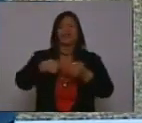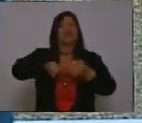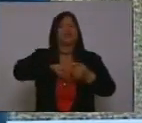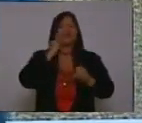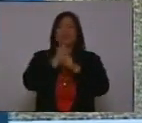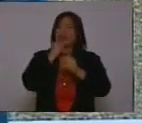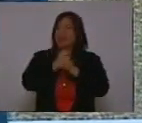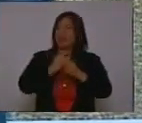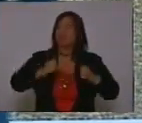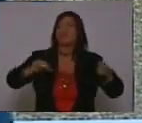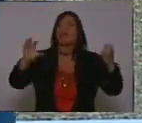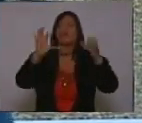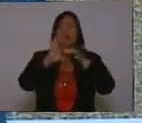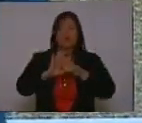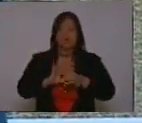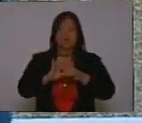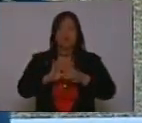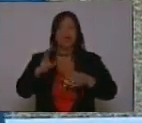trabajar los jóvenes,